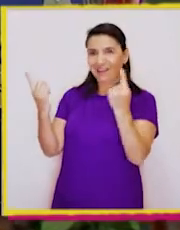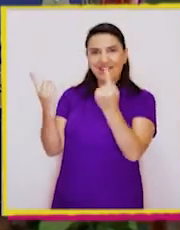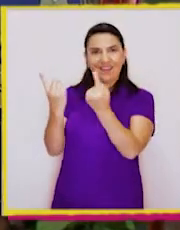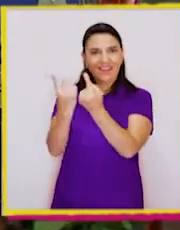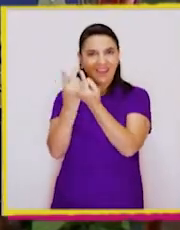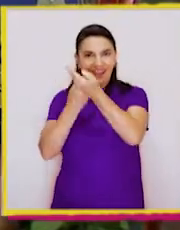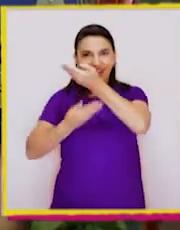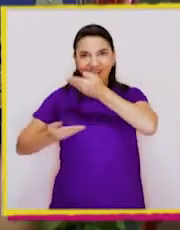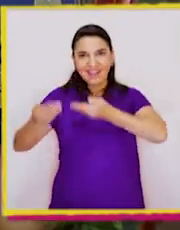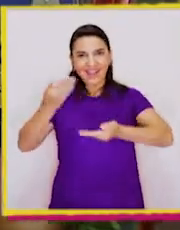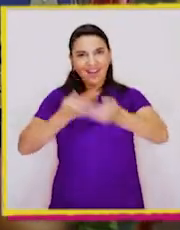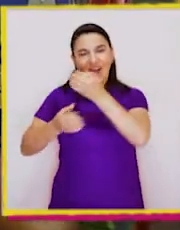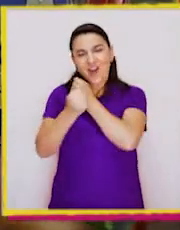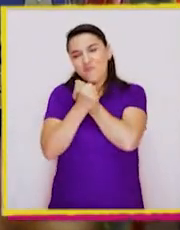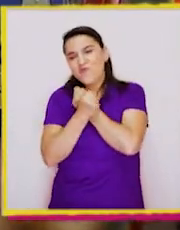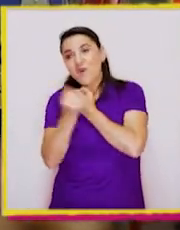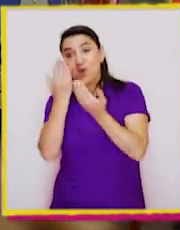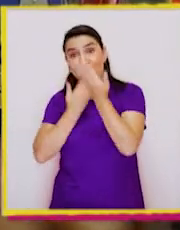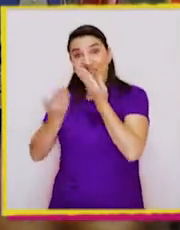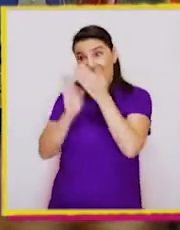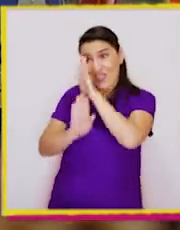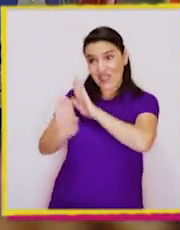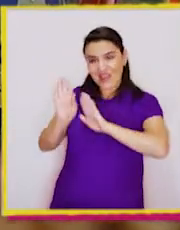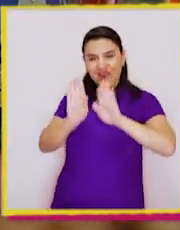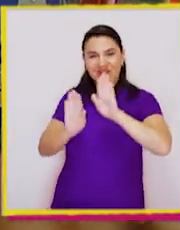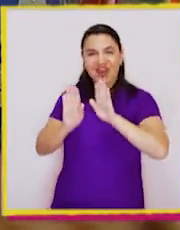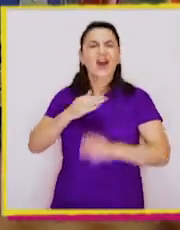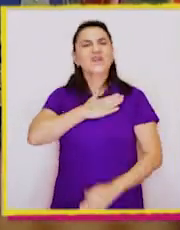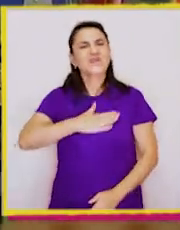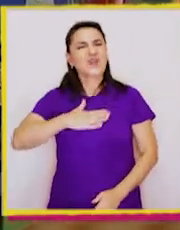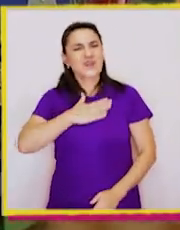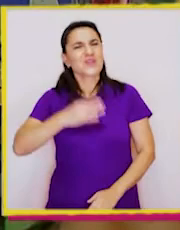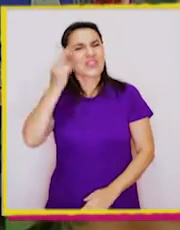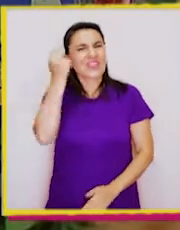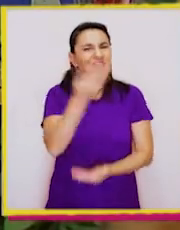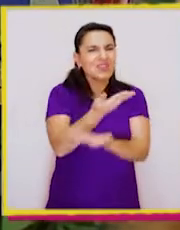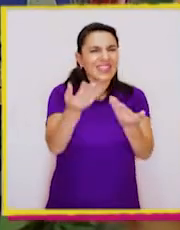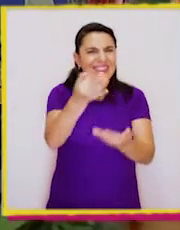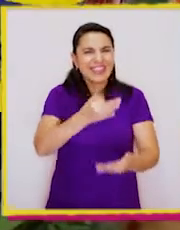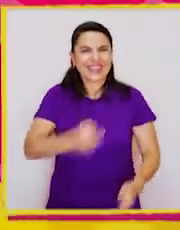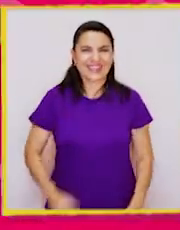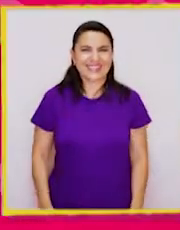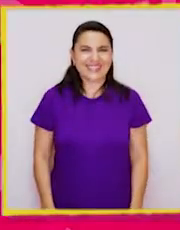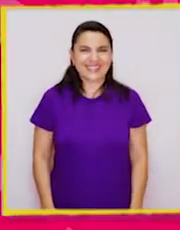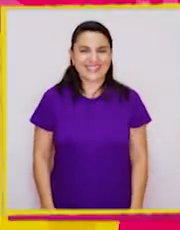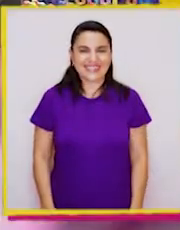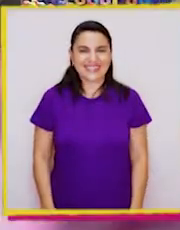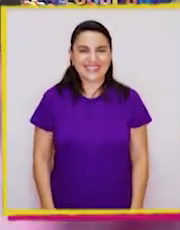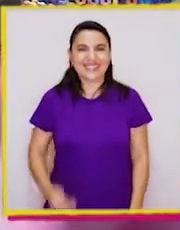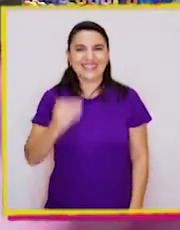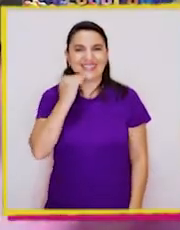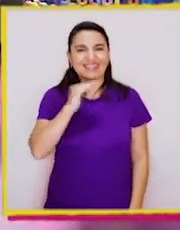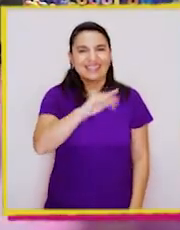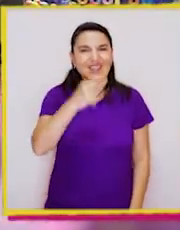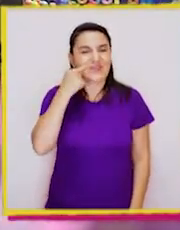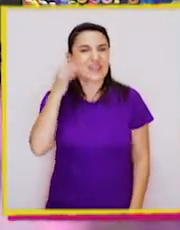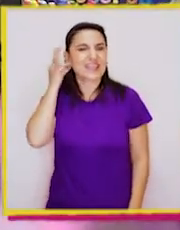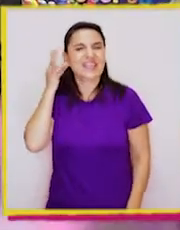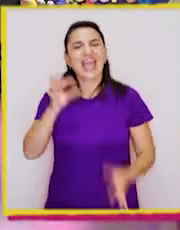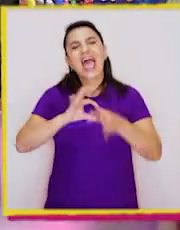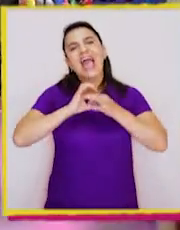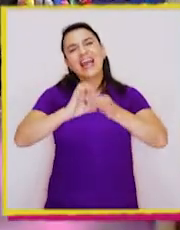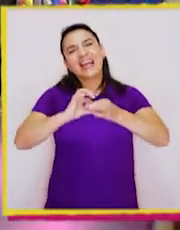un círculo de amor y cuidado. Ay, me encantó la idea que propusieron. Niños y